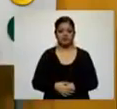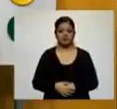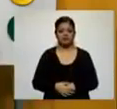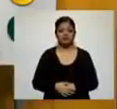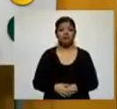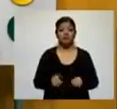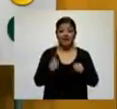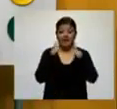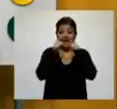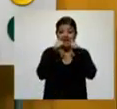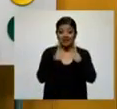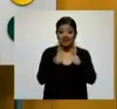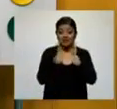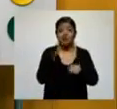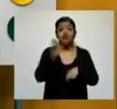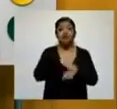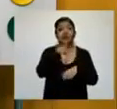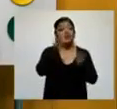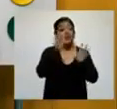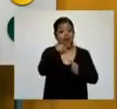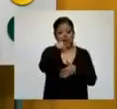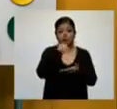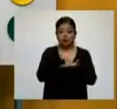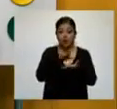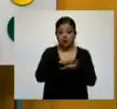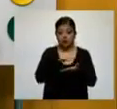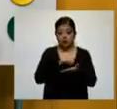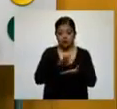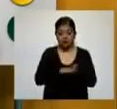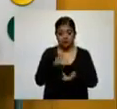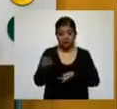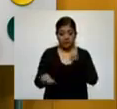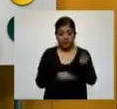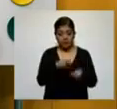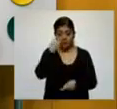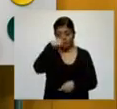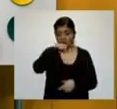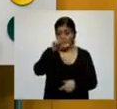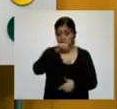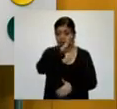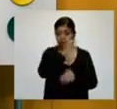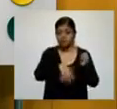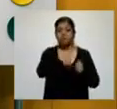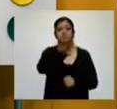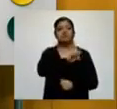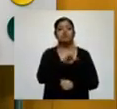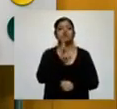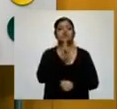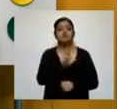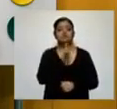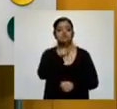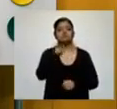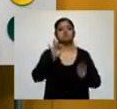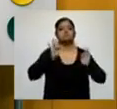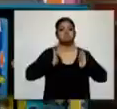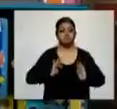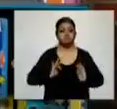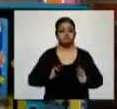¡Atención! Porque ha llegado el momento de anotar las preguntas para que terminando el programa las respondas con toda